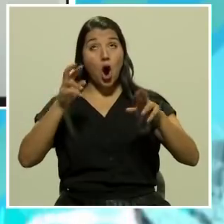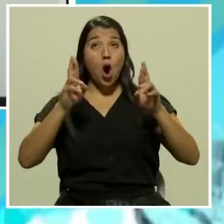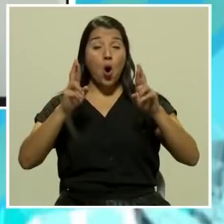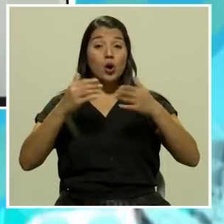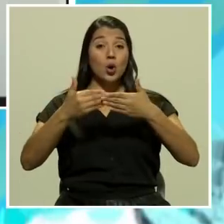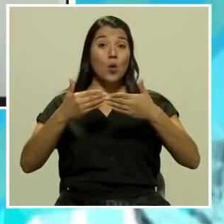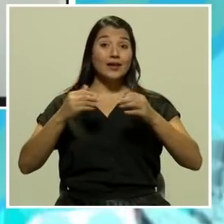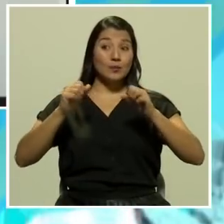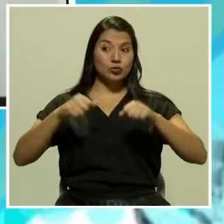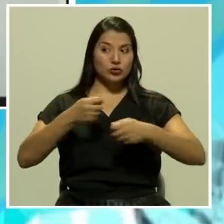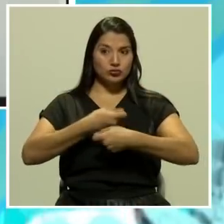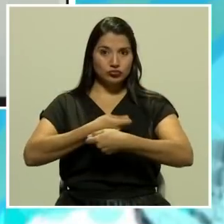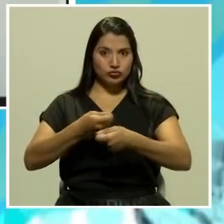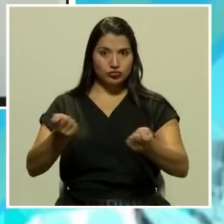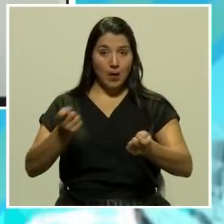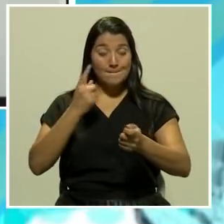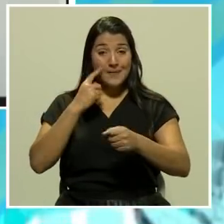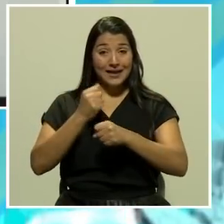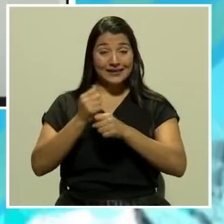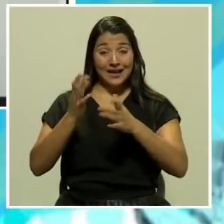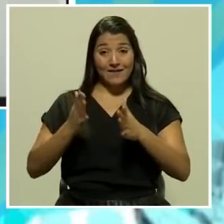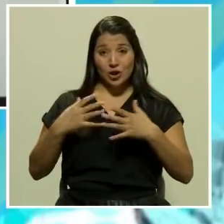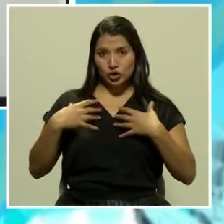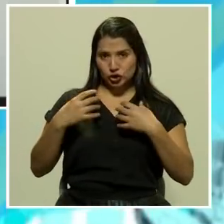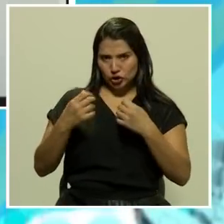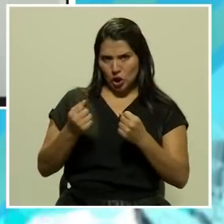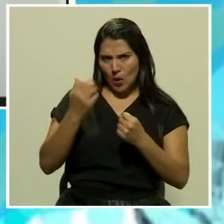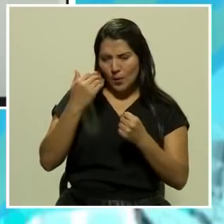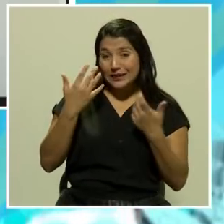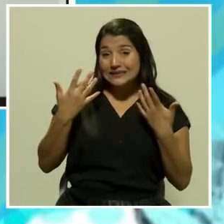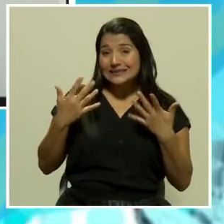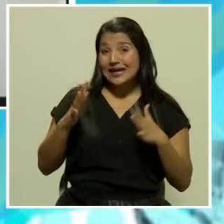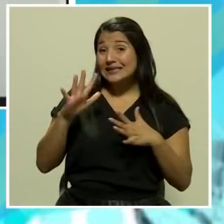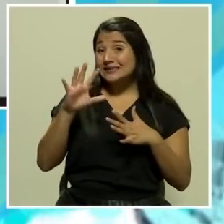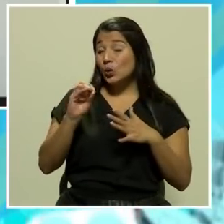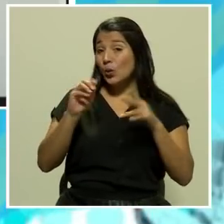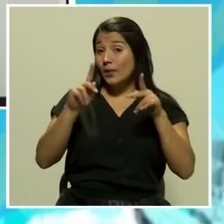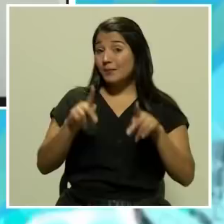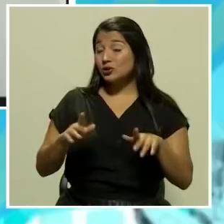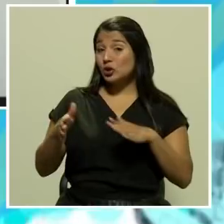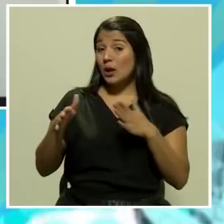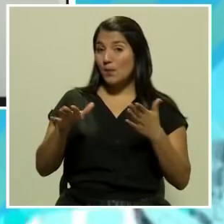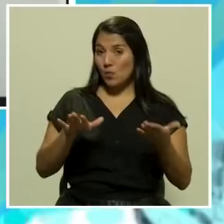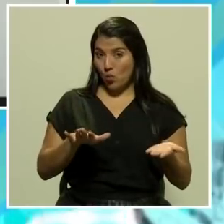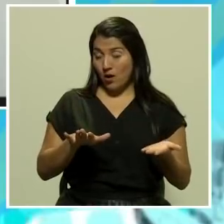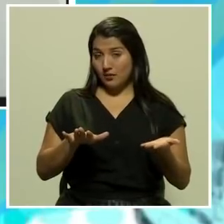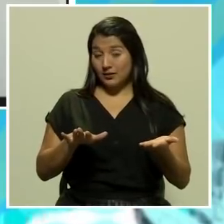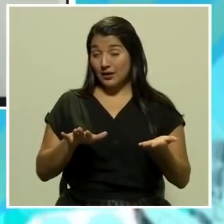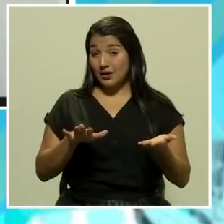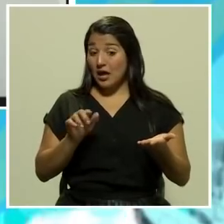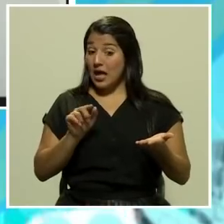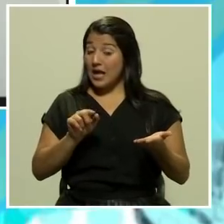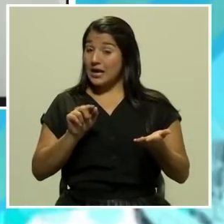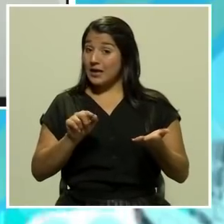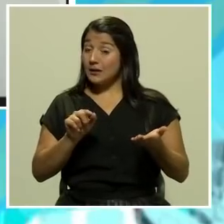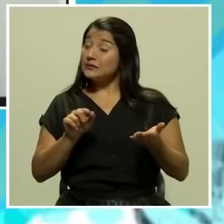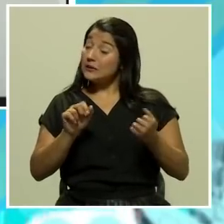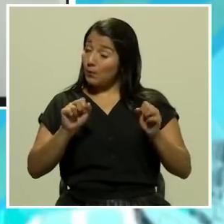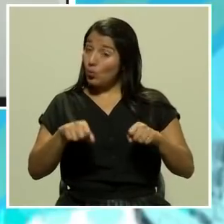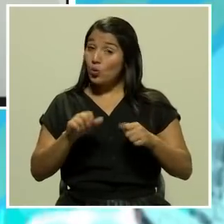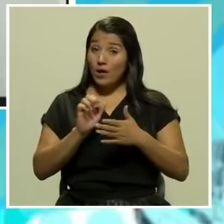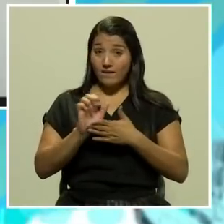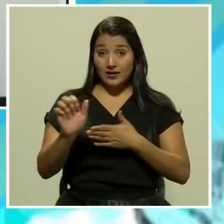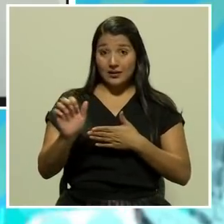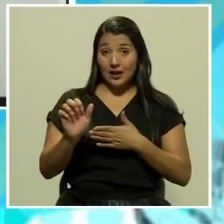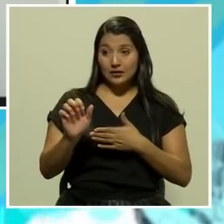rápidamente distribuida al personal de salud, porque ya llevamos más de 50 fallecidos que podía ser evitado, pues no solamente